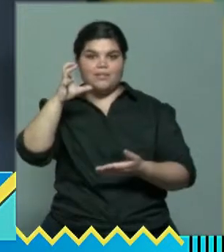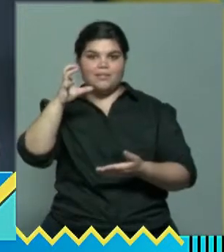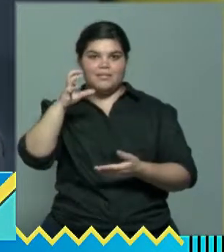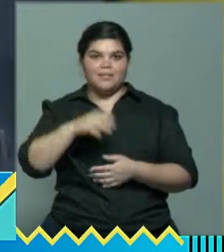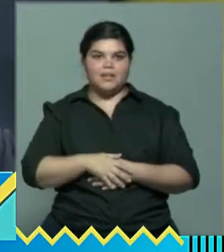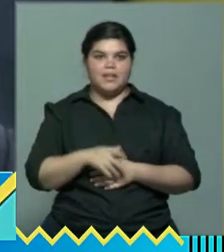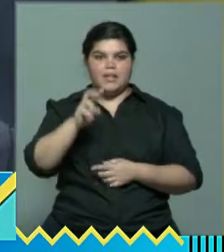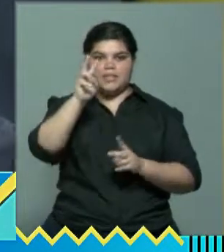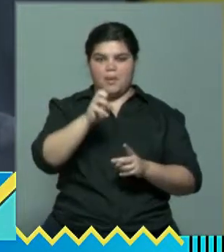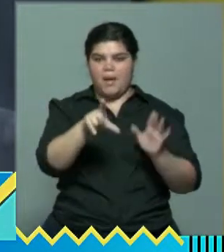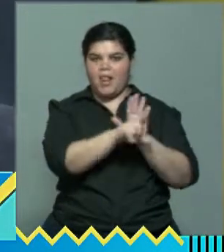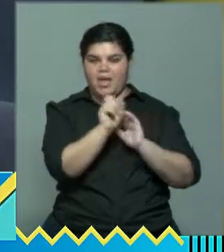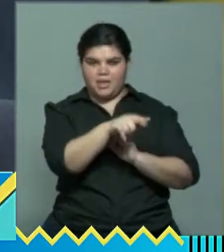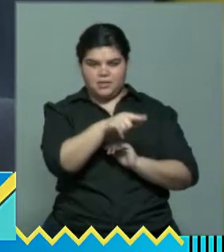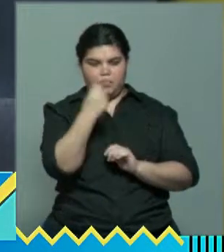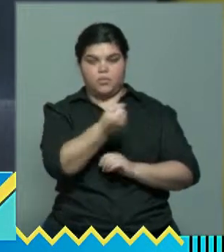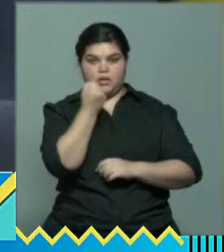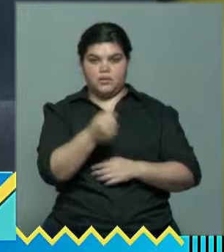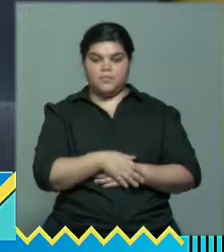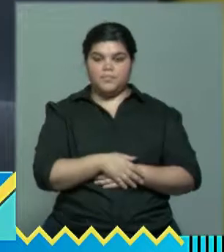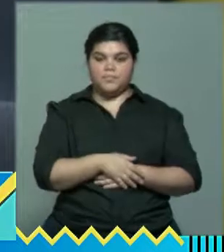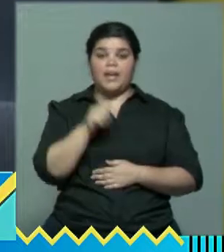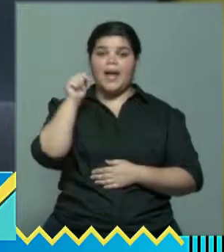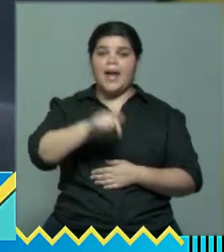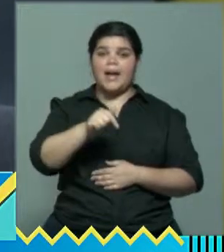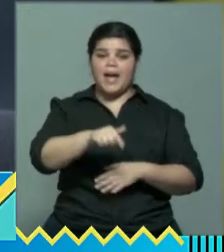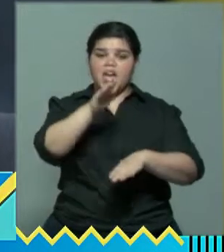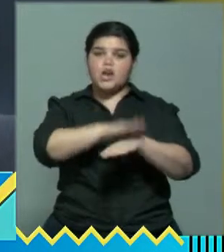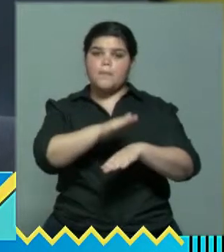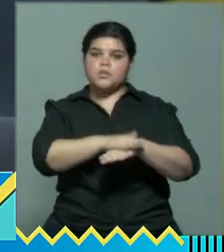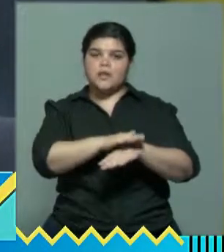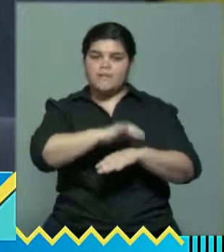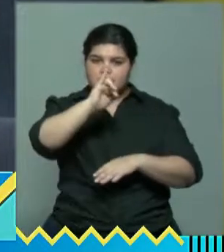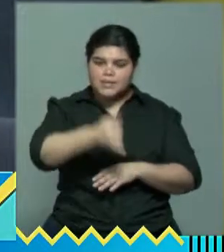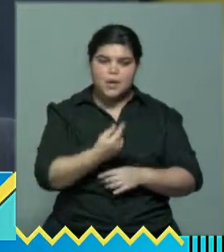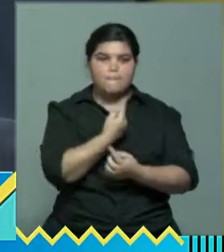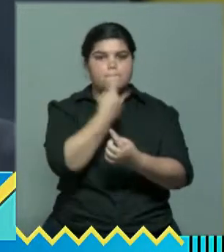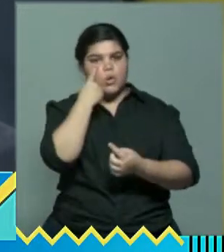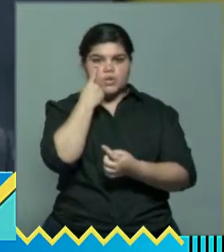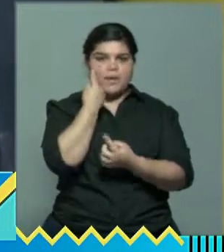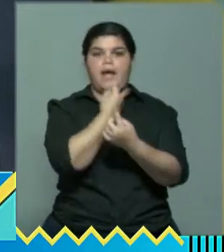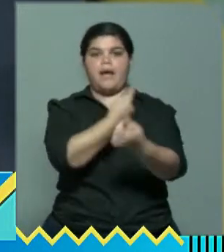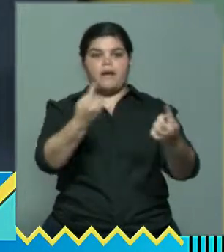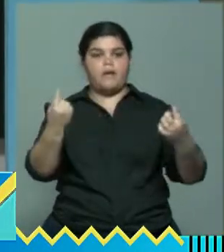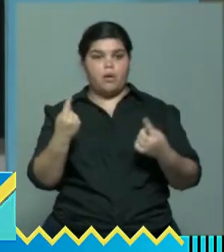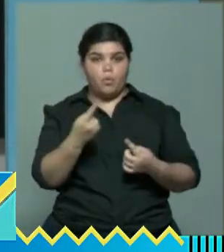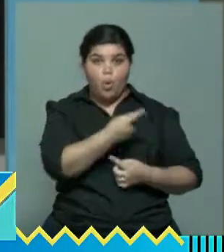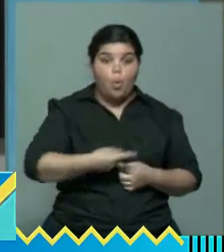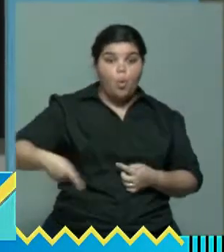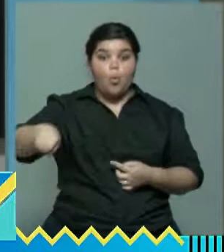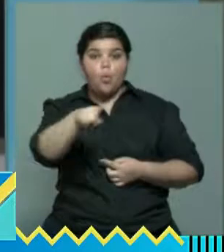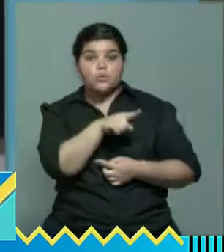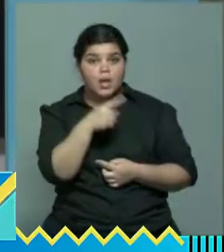importante respecto de la ley. Acá se da la facultad, la autonomía plena a cada municipio, es decir, señores, ustedes tienen